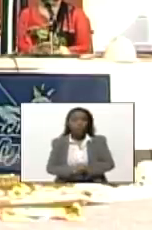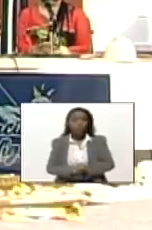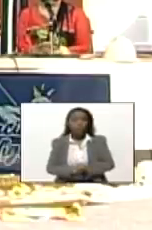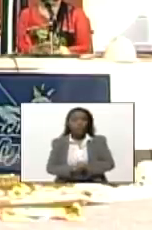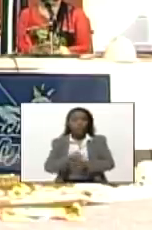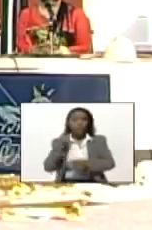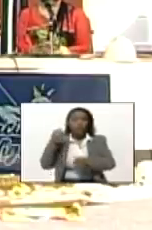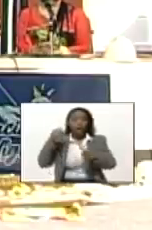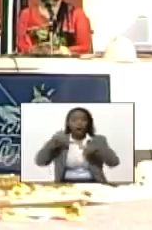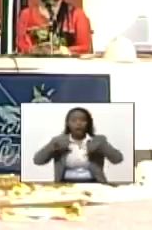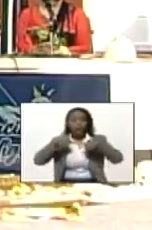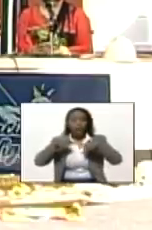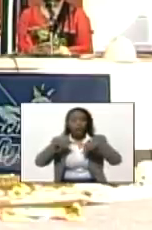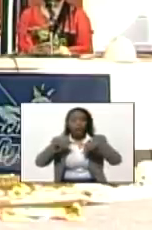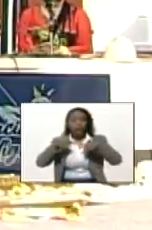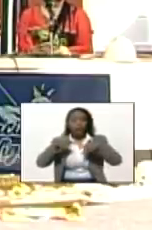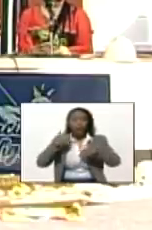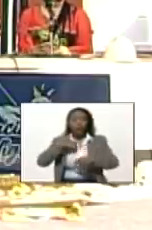colonialista de nuestro país,